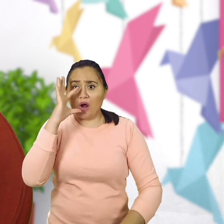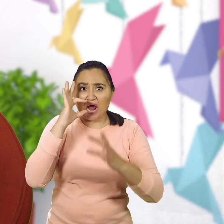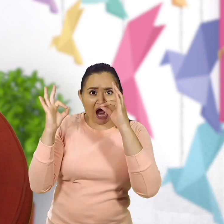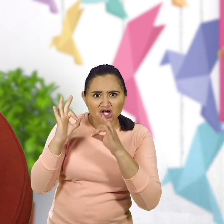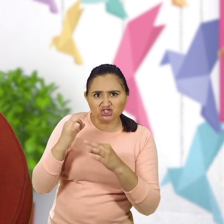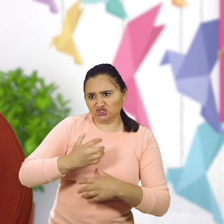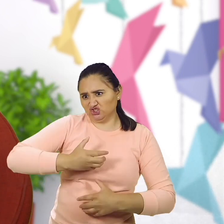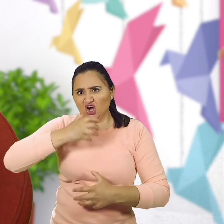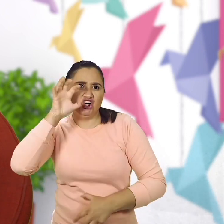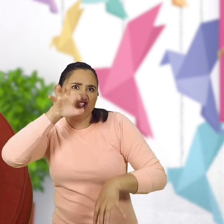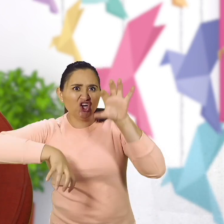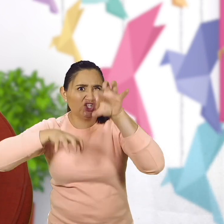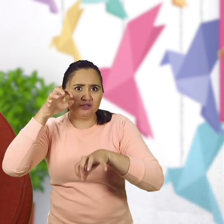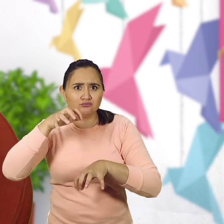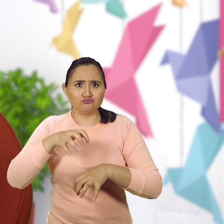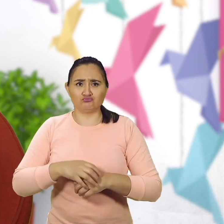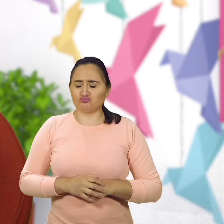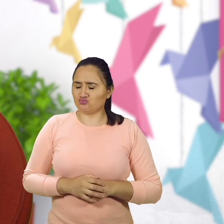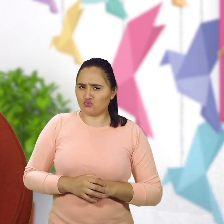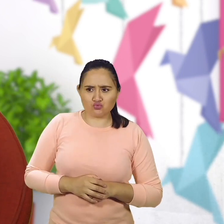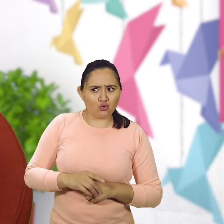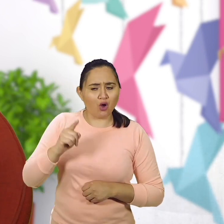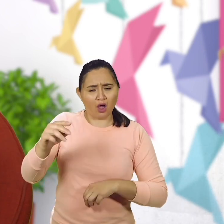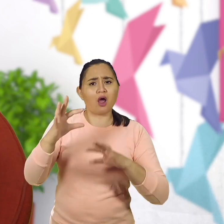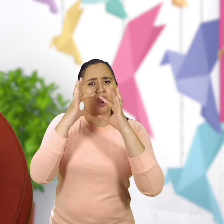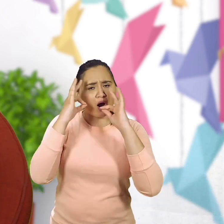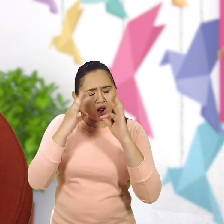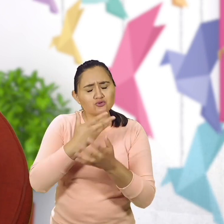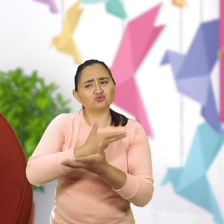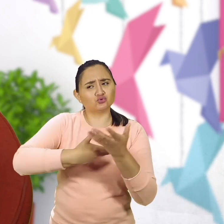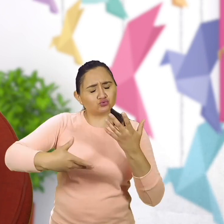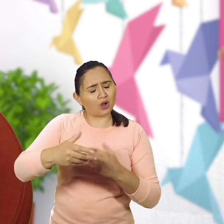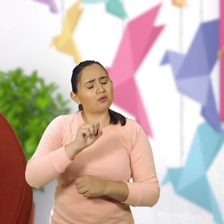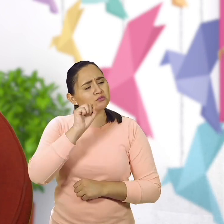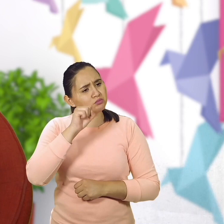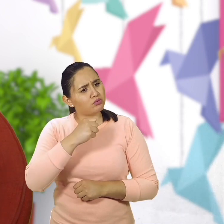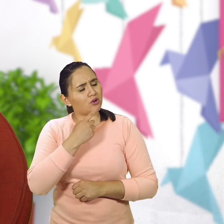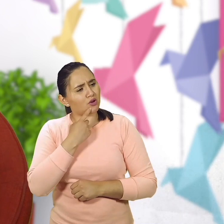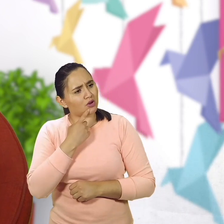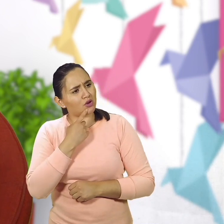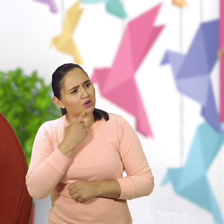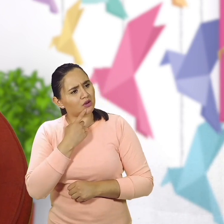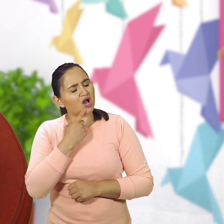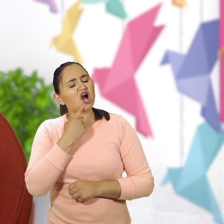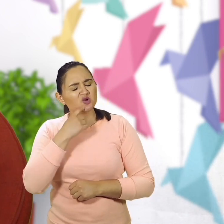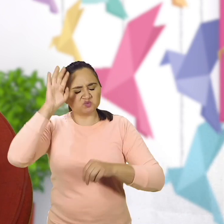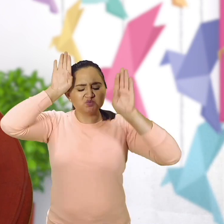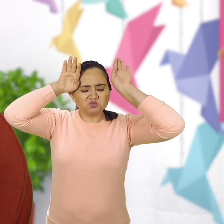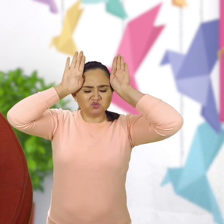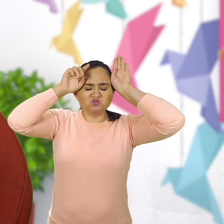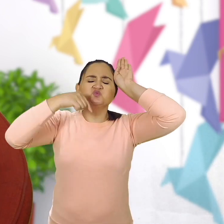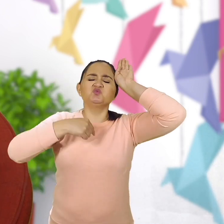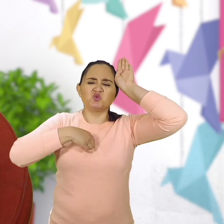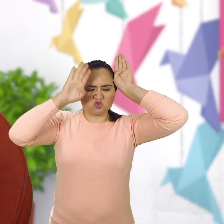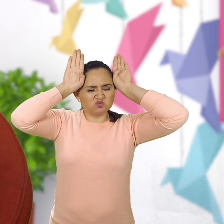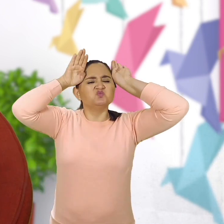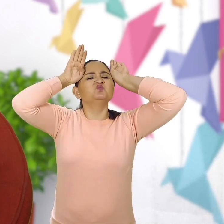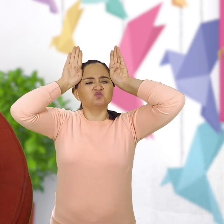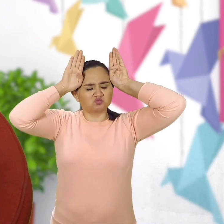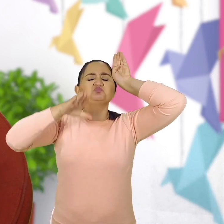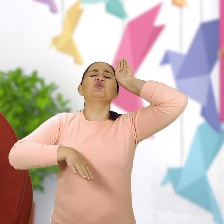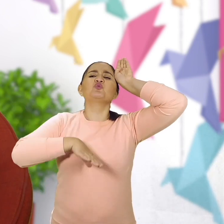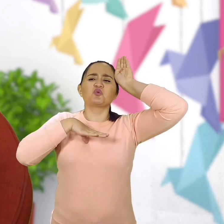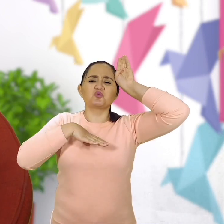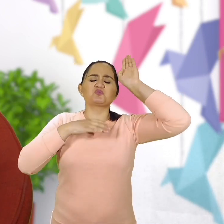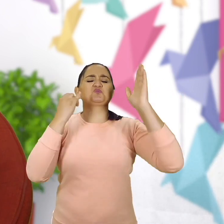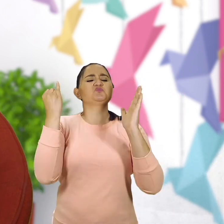ninguna huraña, todo lo contrario, era la más sociable de sus compañeros. Entonces Bruno volvió a sentirse orgulloso de ser un